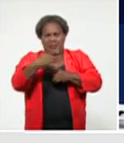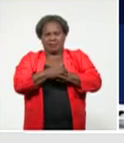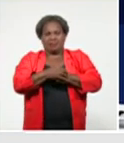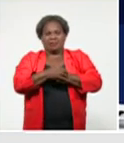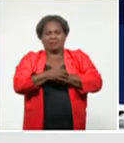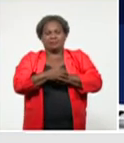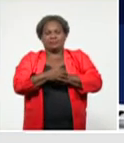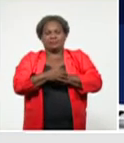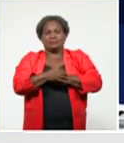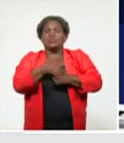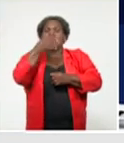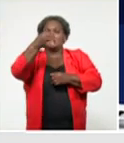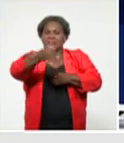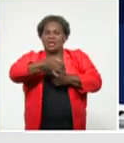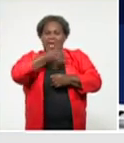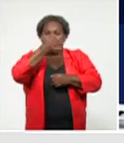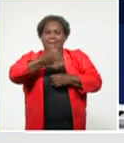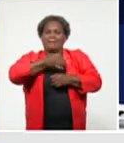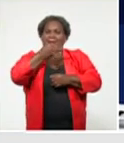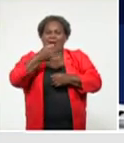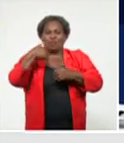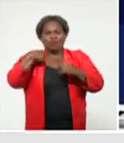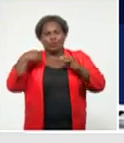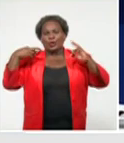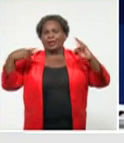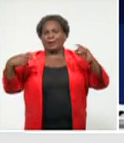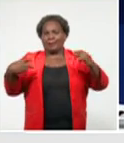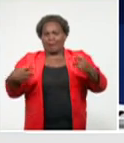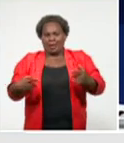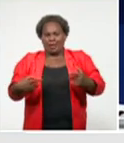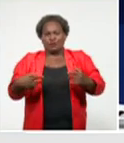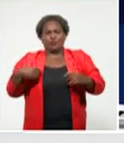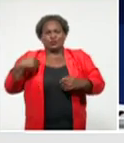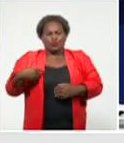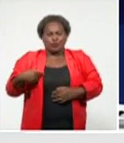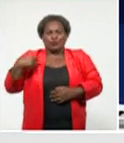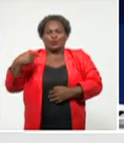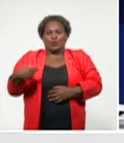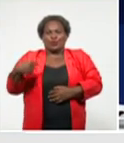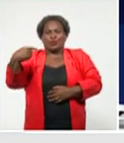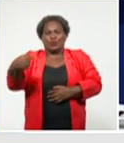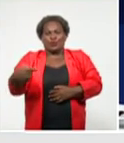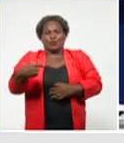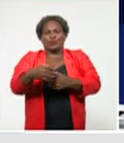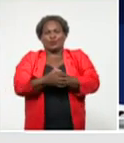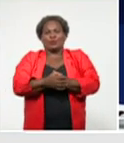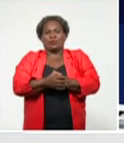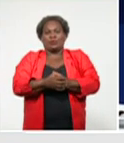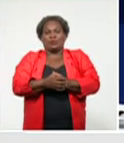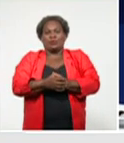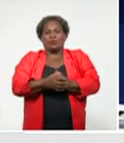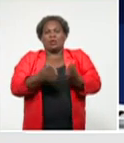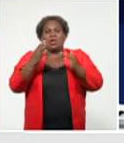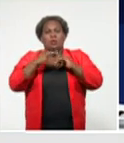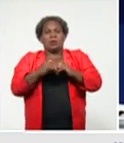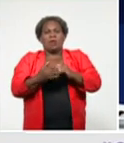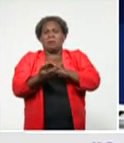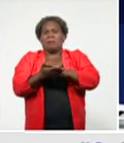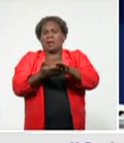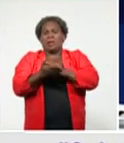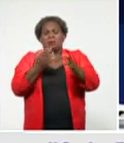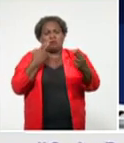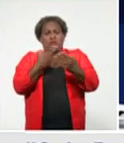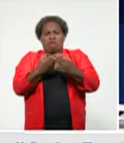aunque se ha planteado, y yo lo reitero todos los días, y creo que no es para que nadie se confíe, pero